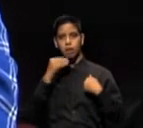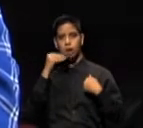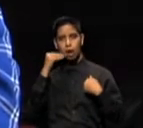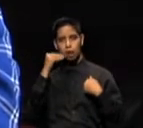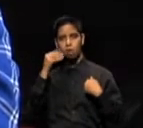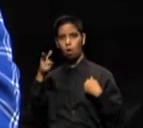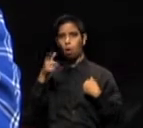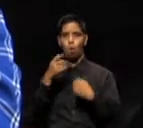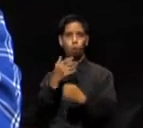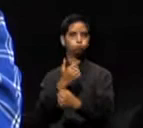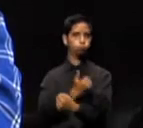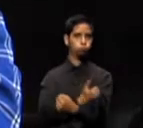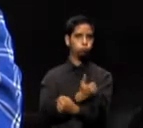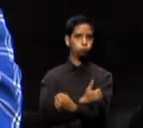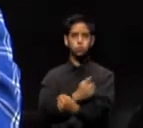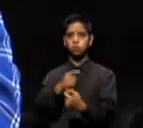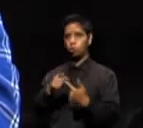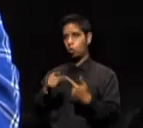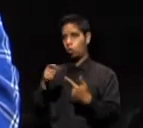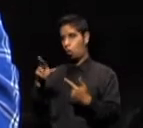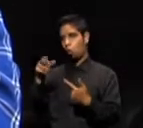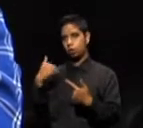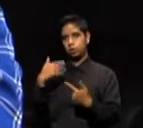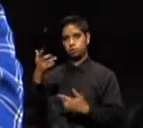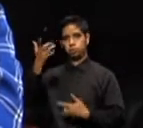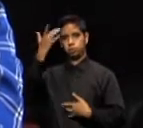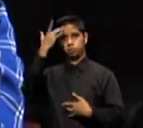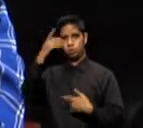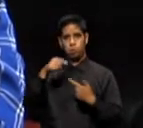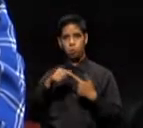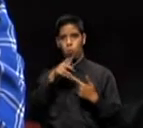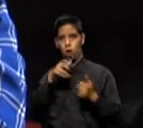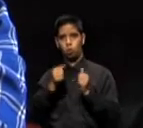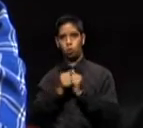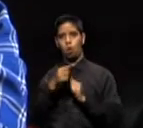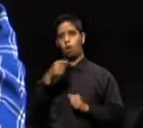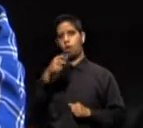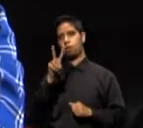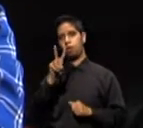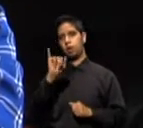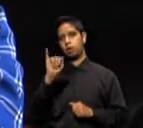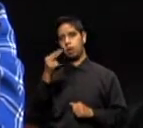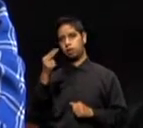drogadictas o que padecen de esa enfermedad, mujeres con VIH que tienen